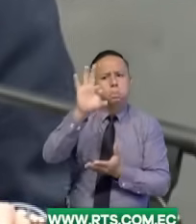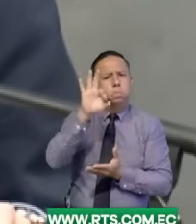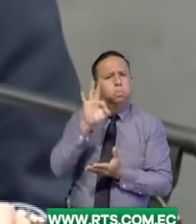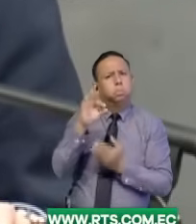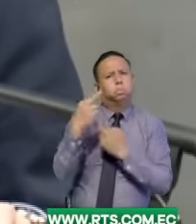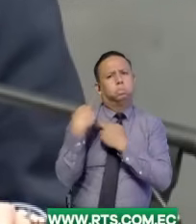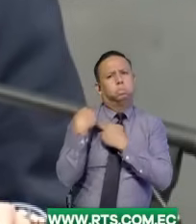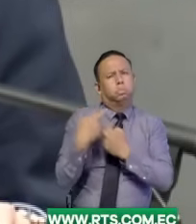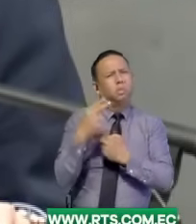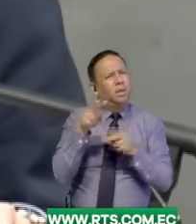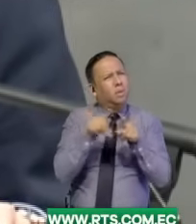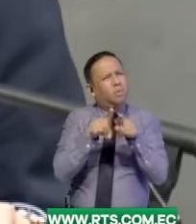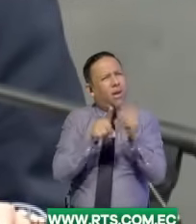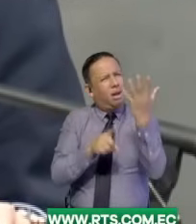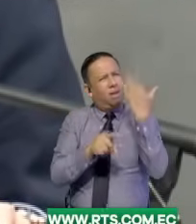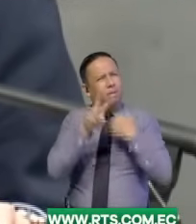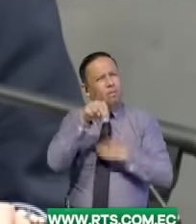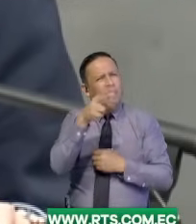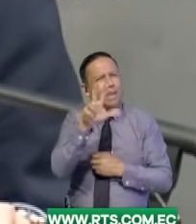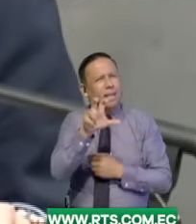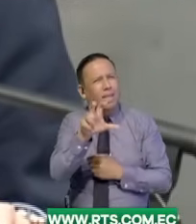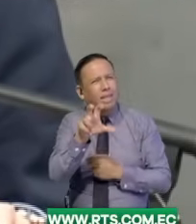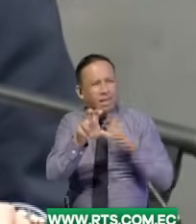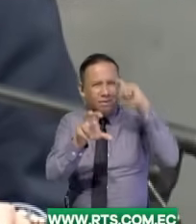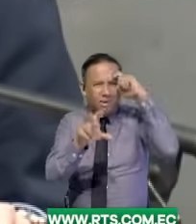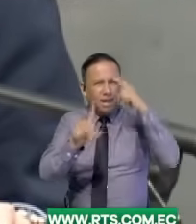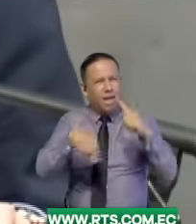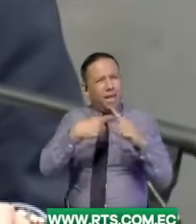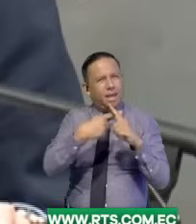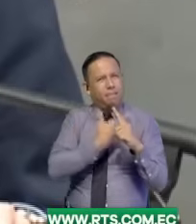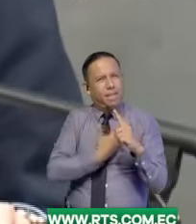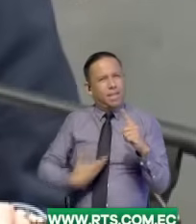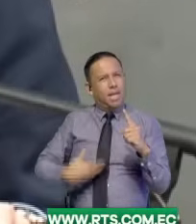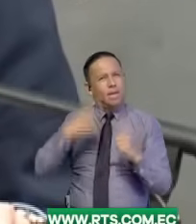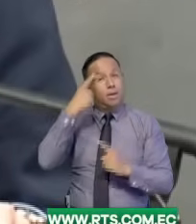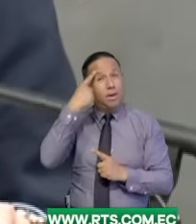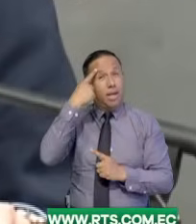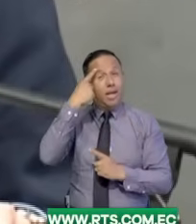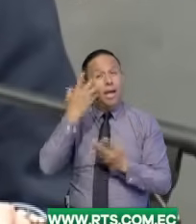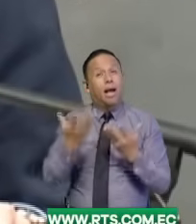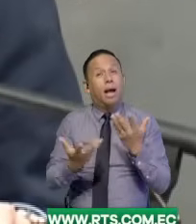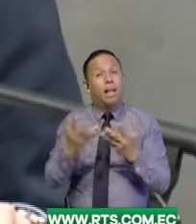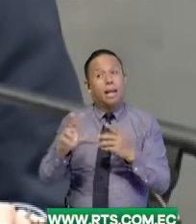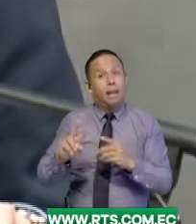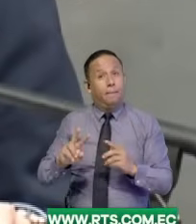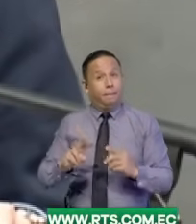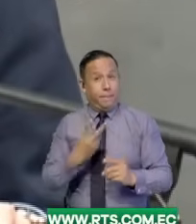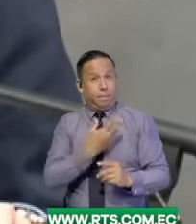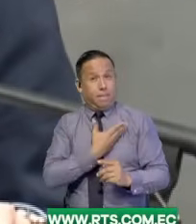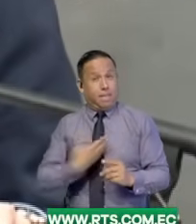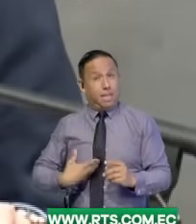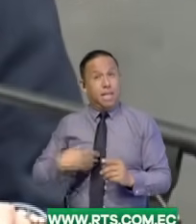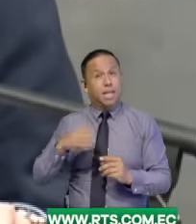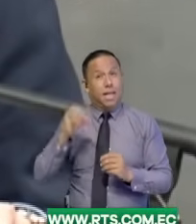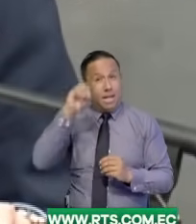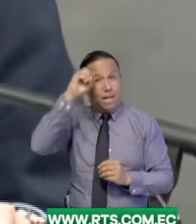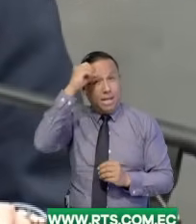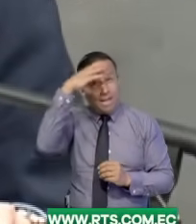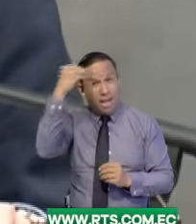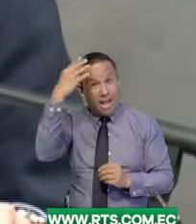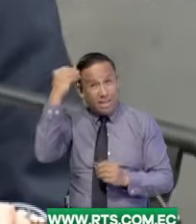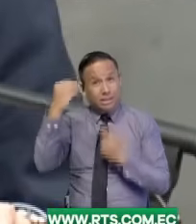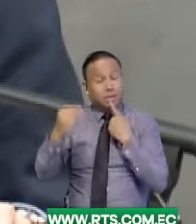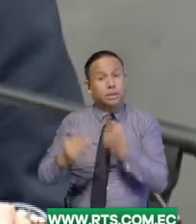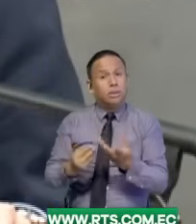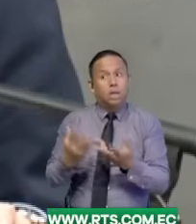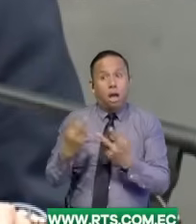ya en 2013. Acuérdese usted que cuando el expresidente Correa y en ese caso el ex vicepresidente Glass fueron candidatos,